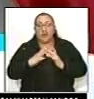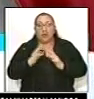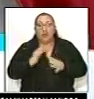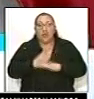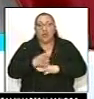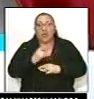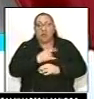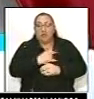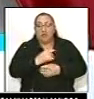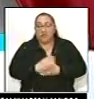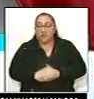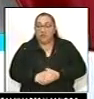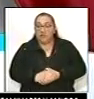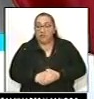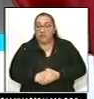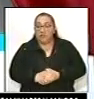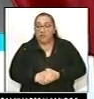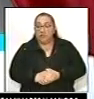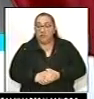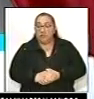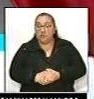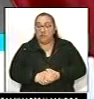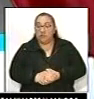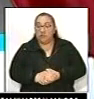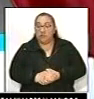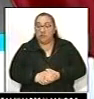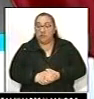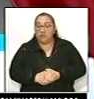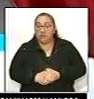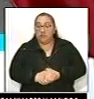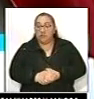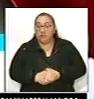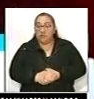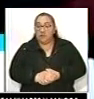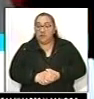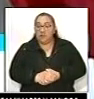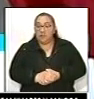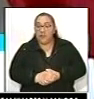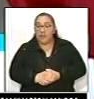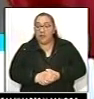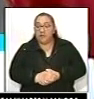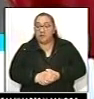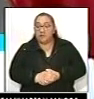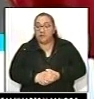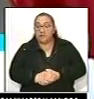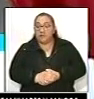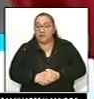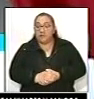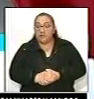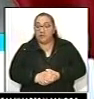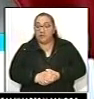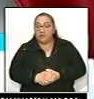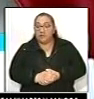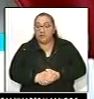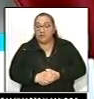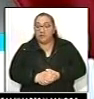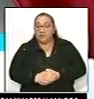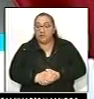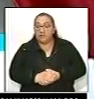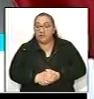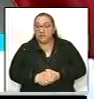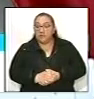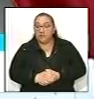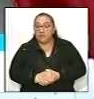ingreso a las universidades para las víctimas de terrorismo. Y lo que hay que hacer es incluir